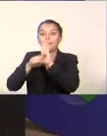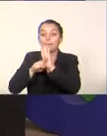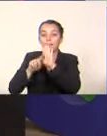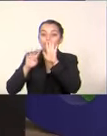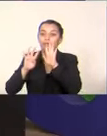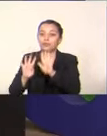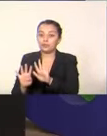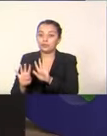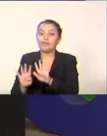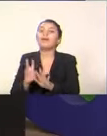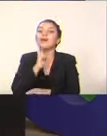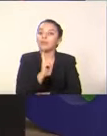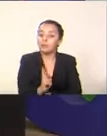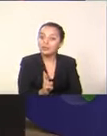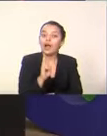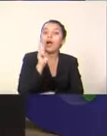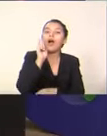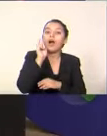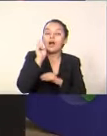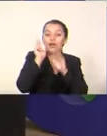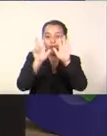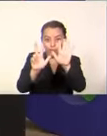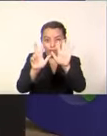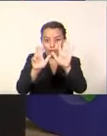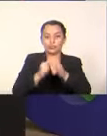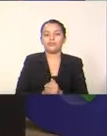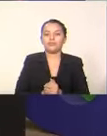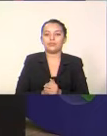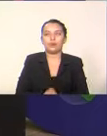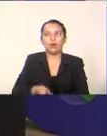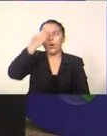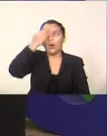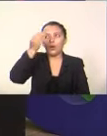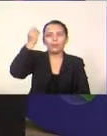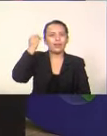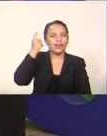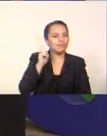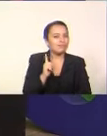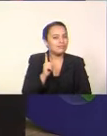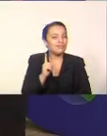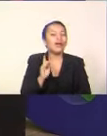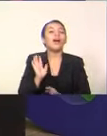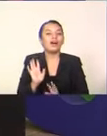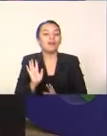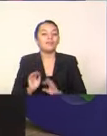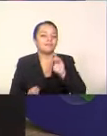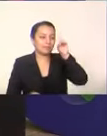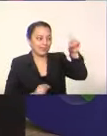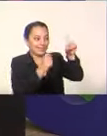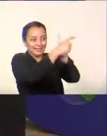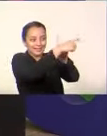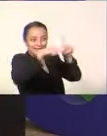Correcto, es 8. Solo que me parece que estás olvidando algo. Ah, estoy cometiendo el mismo error. No estoy tachando, ¿verdad? Sí. Ok, entonces